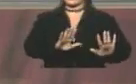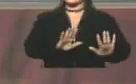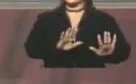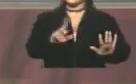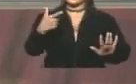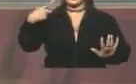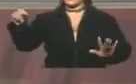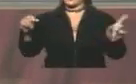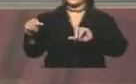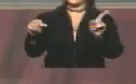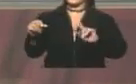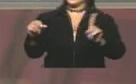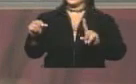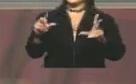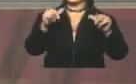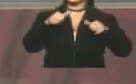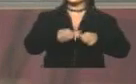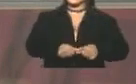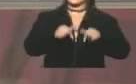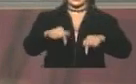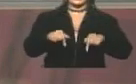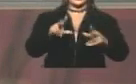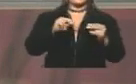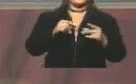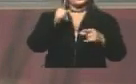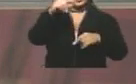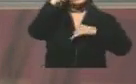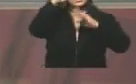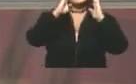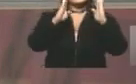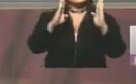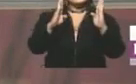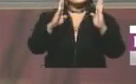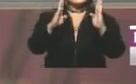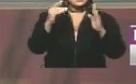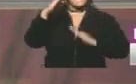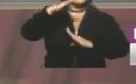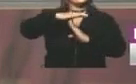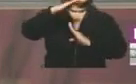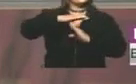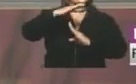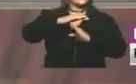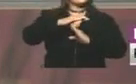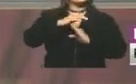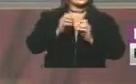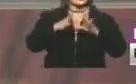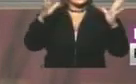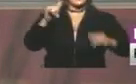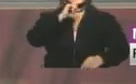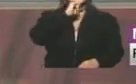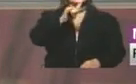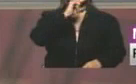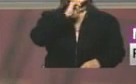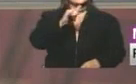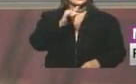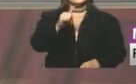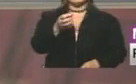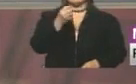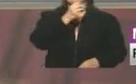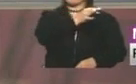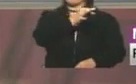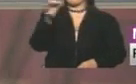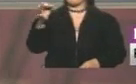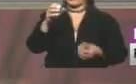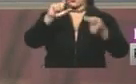no claro. te vas todavía, ¿viste? No te preocupes. Te quedas acá entonces. Y tú también quédate allí. Nos vamos a la pausa entonces con un gran mensaje también de un